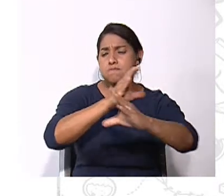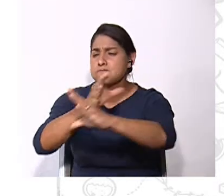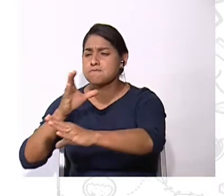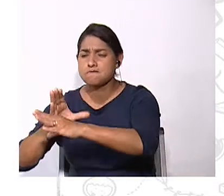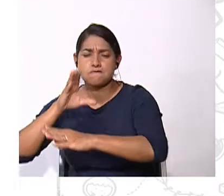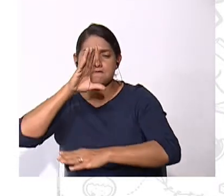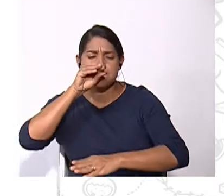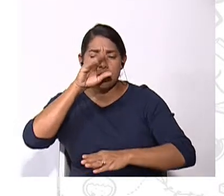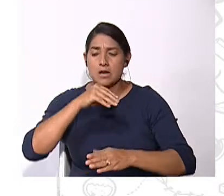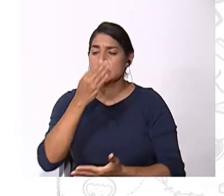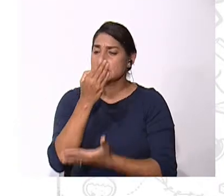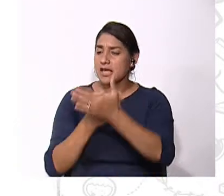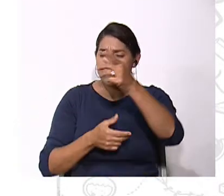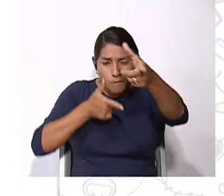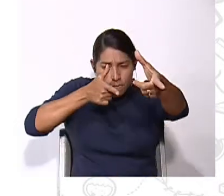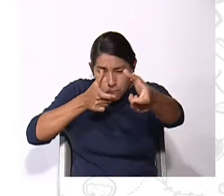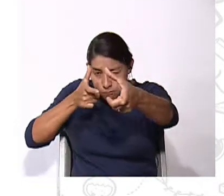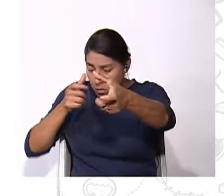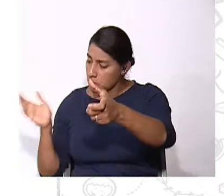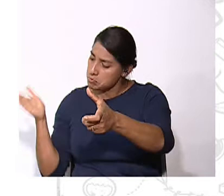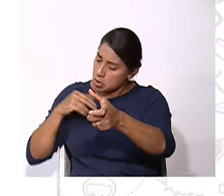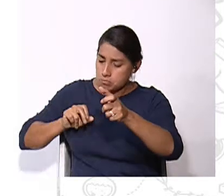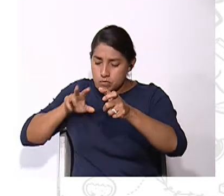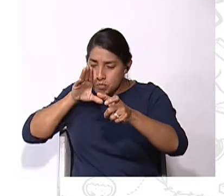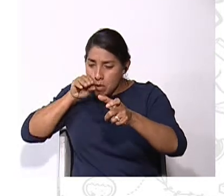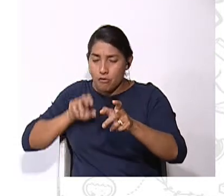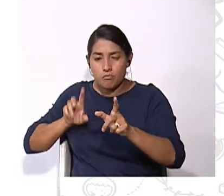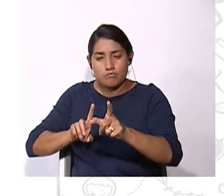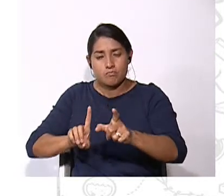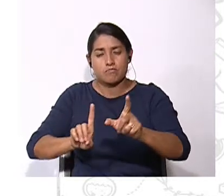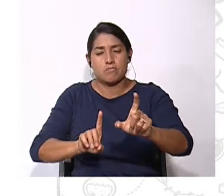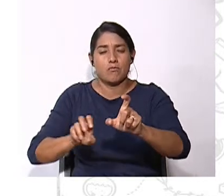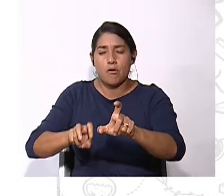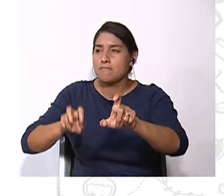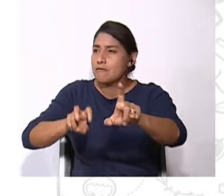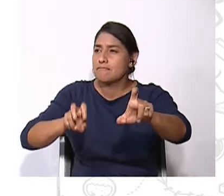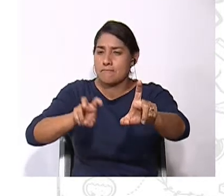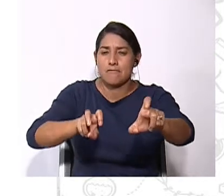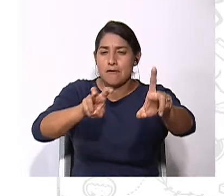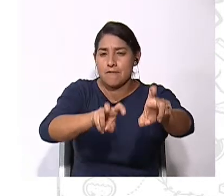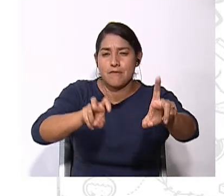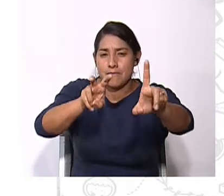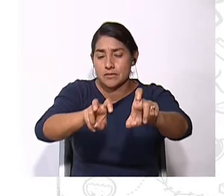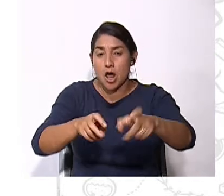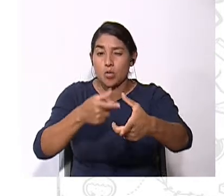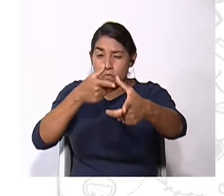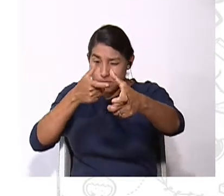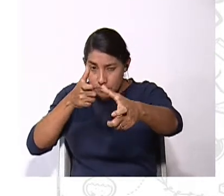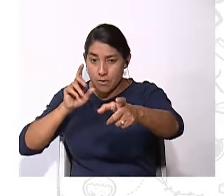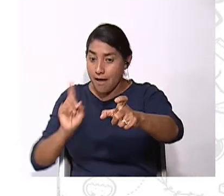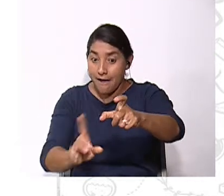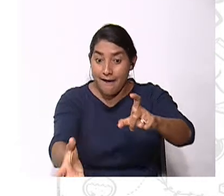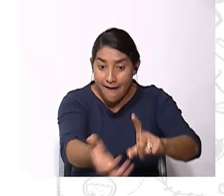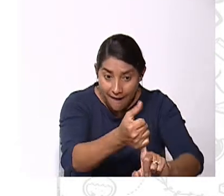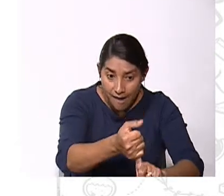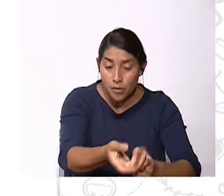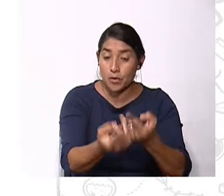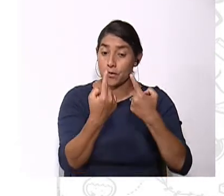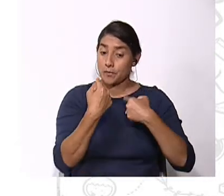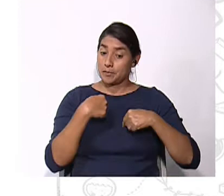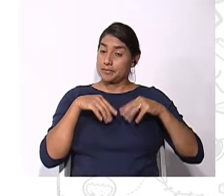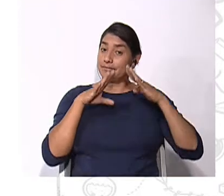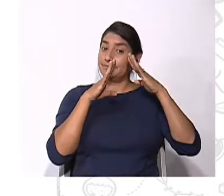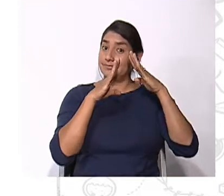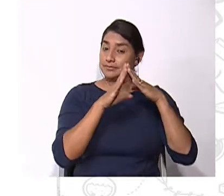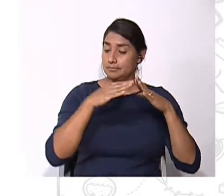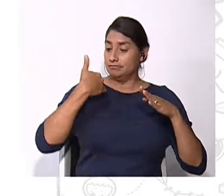Cuando salía de cacería, iba con el de caza, y si cogía una presa, al regresar, el